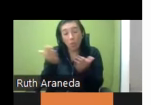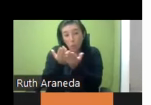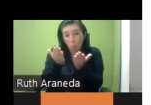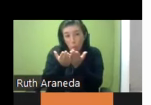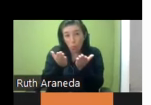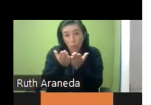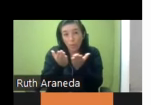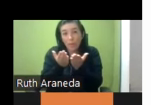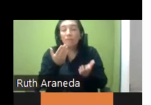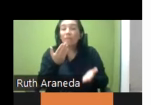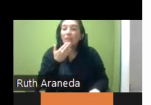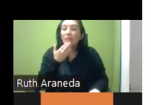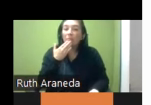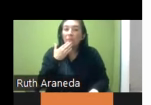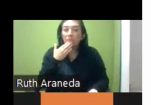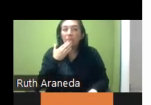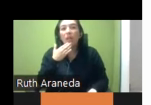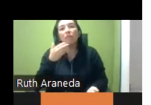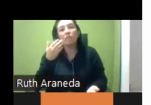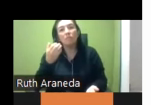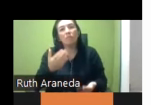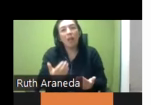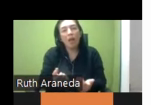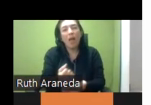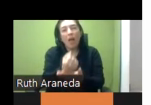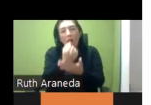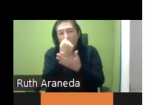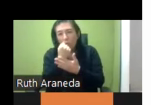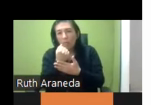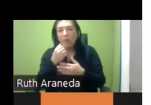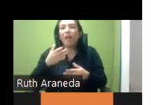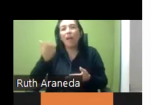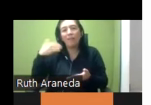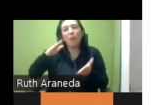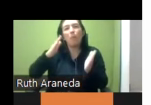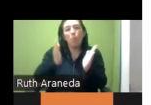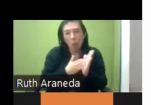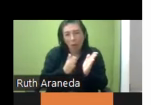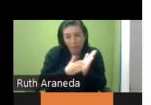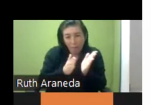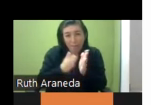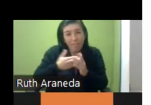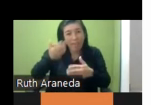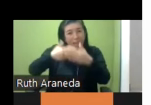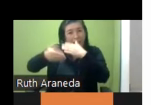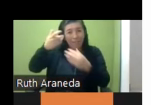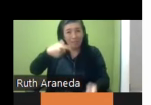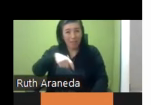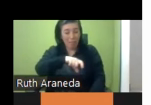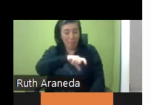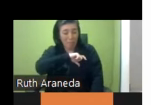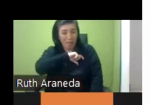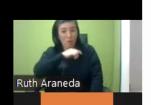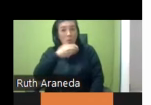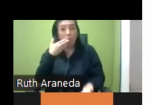de testimonios cronísticos y testimonios dejados por los españoles a su llegada a